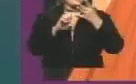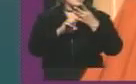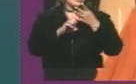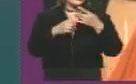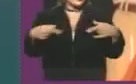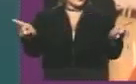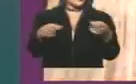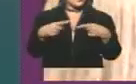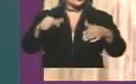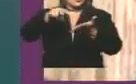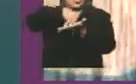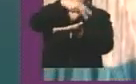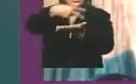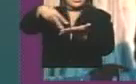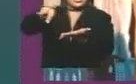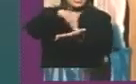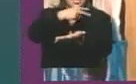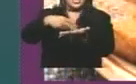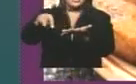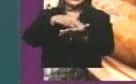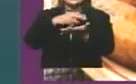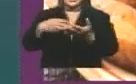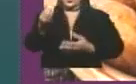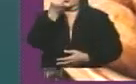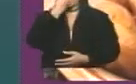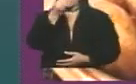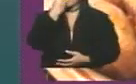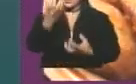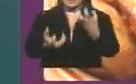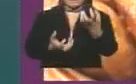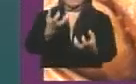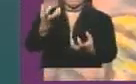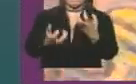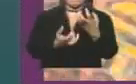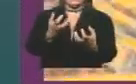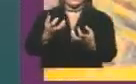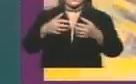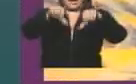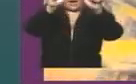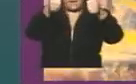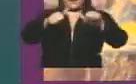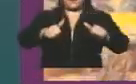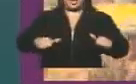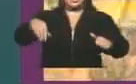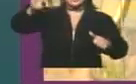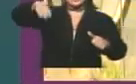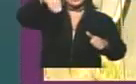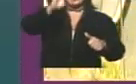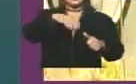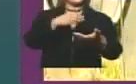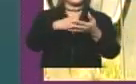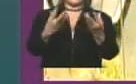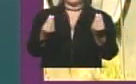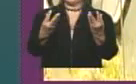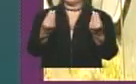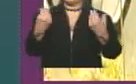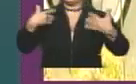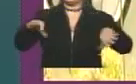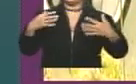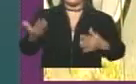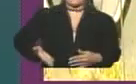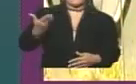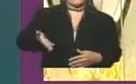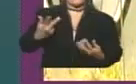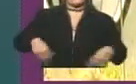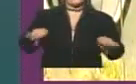en la música, en la danza, en la culinaria, las artes plásticas, en fin, muchos valores que